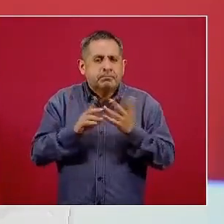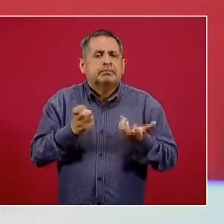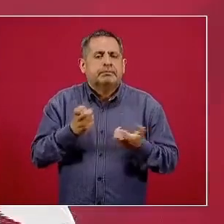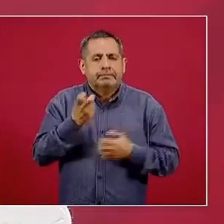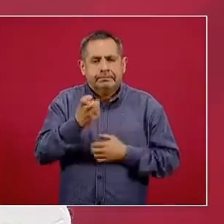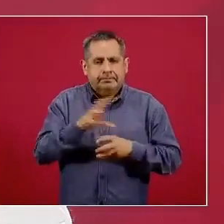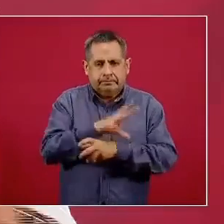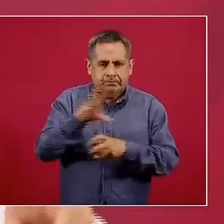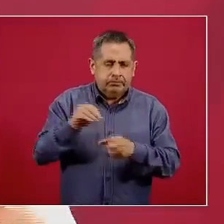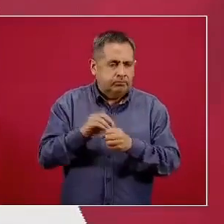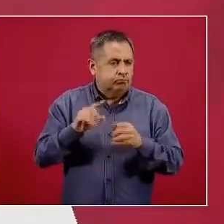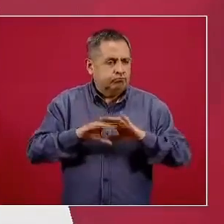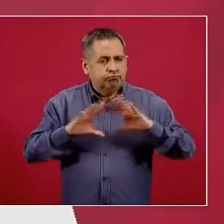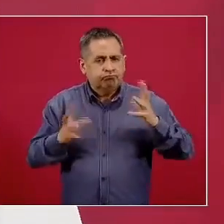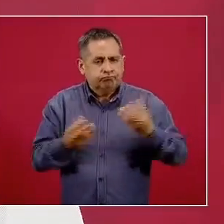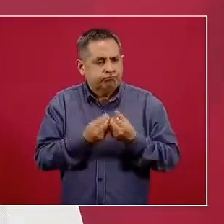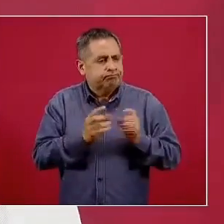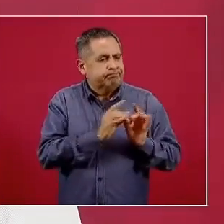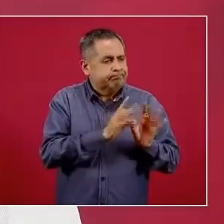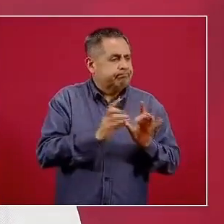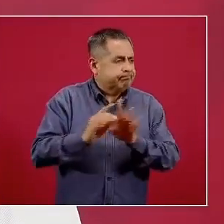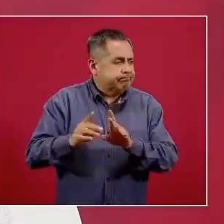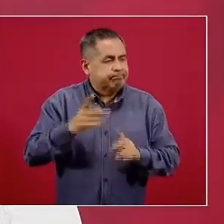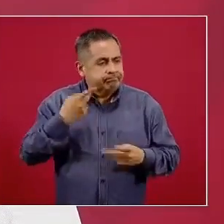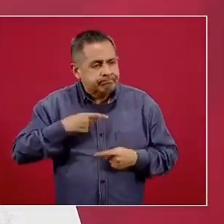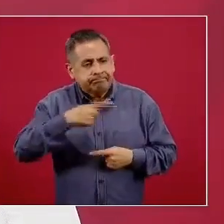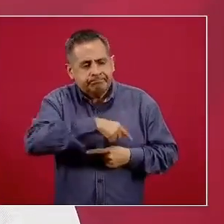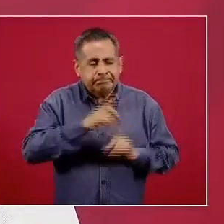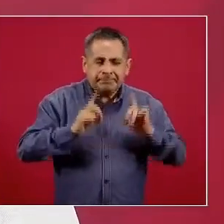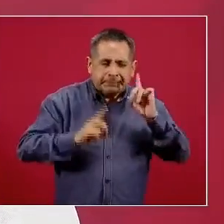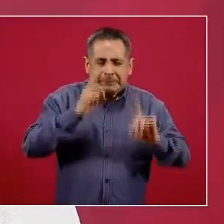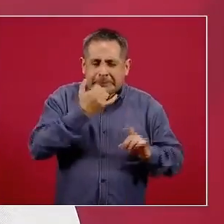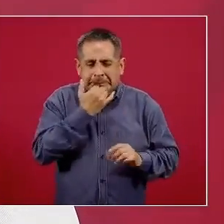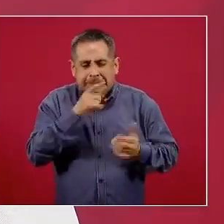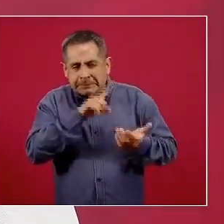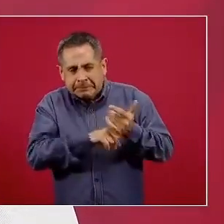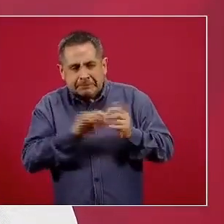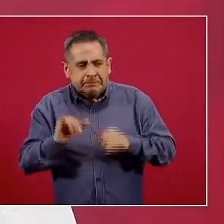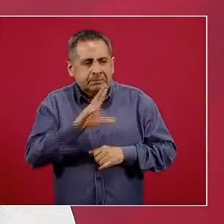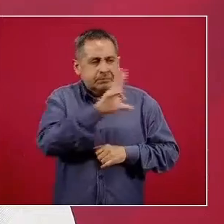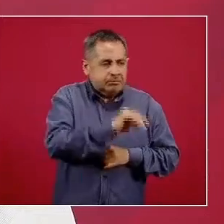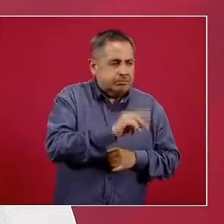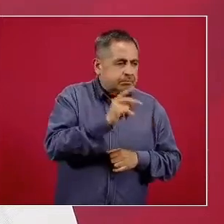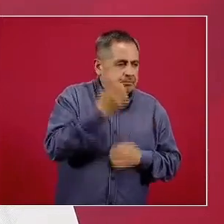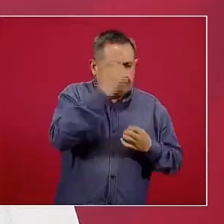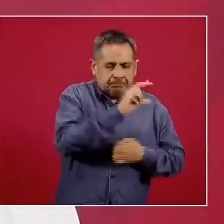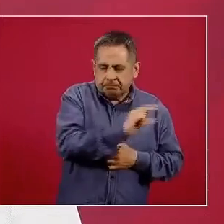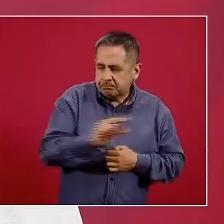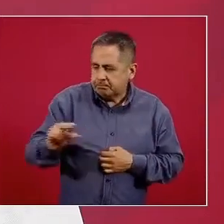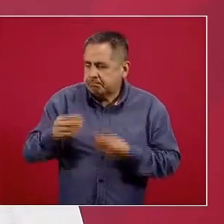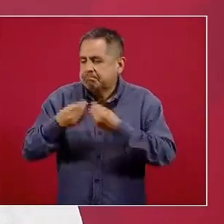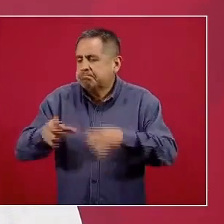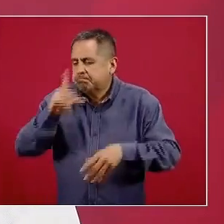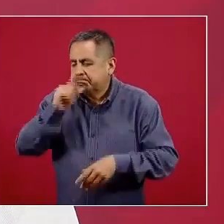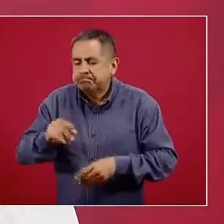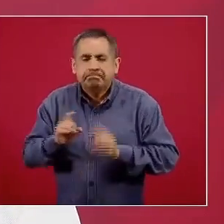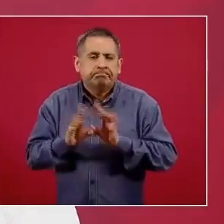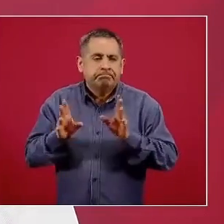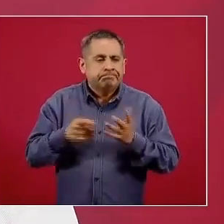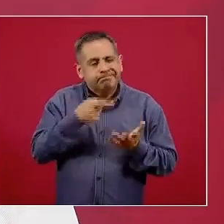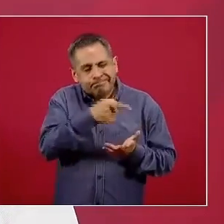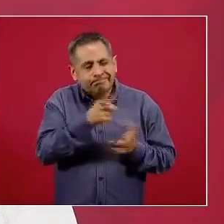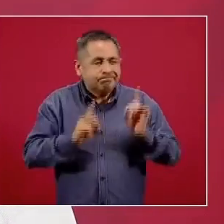todo este conjunto de casos sospechosos que permanecían sin clasificación. Como hemos